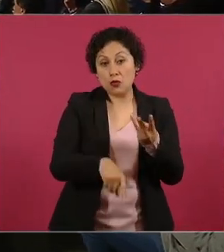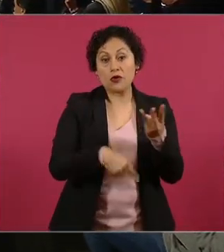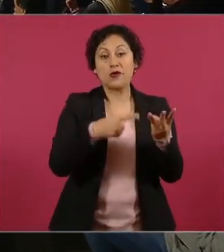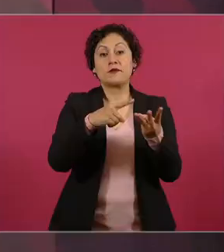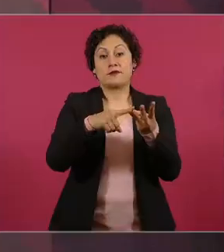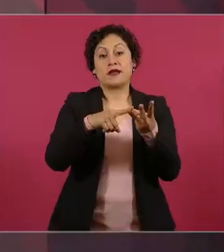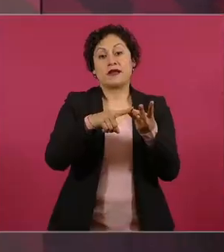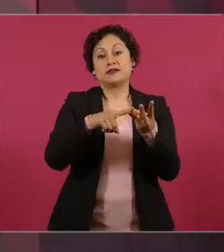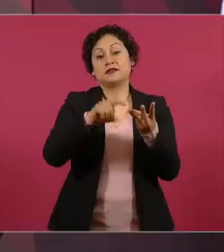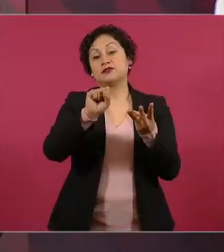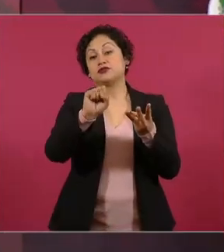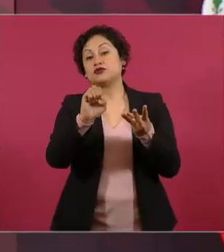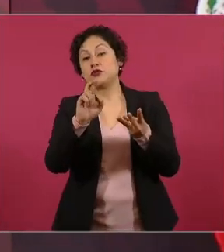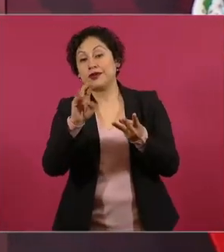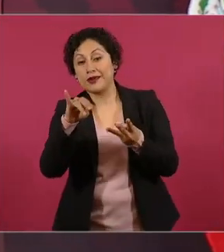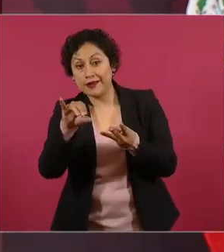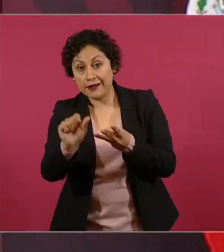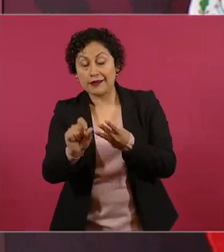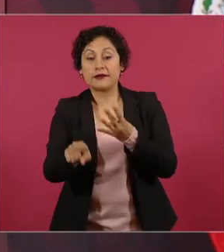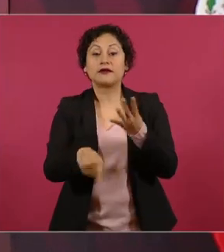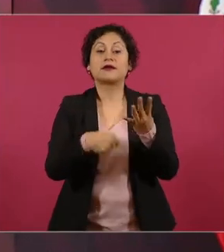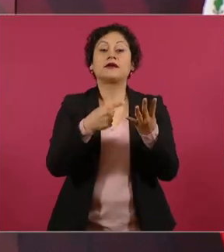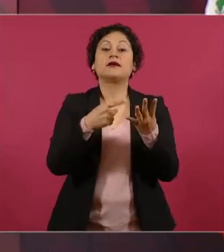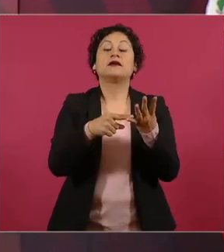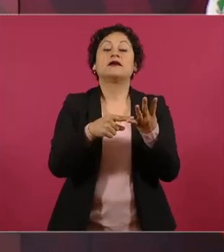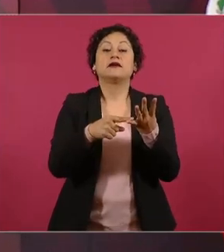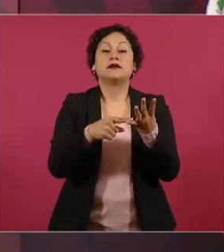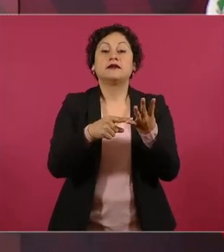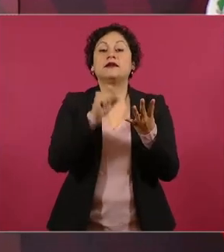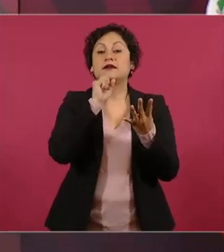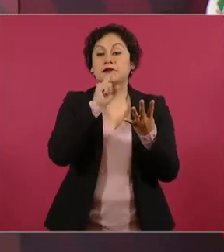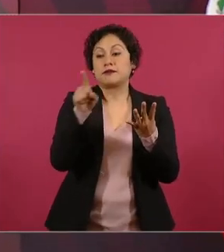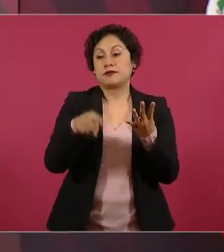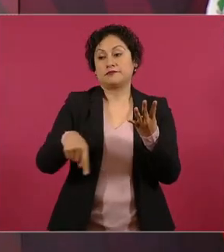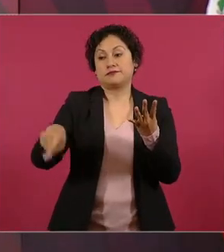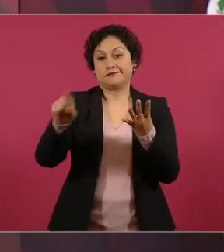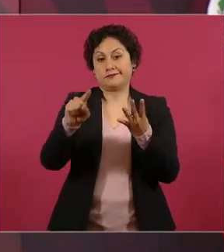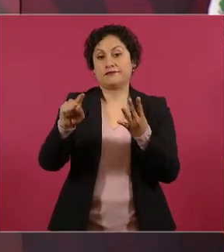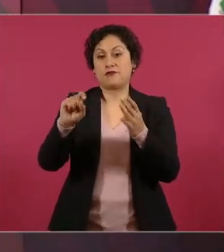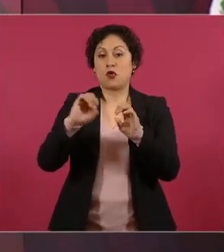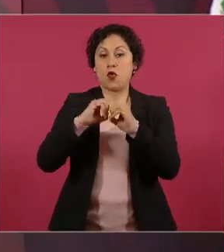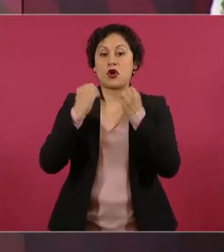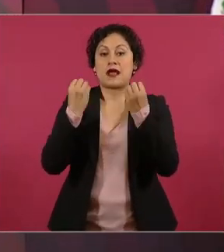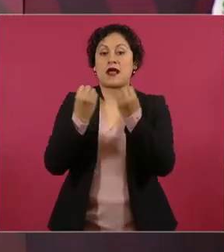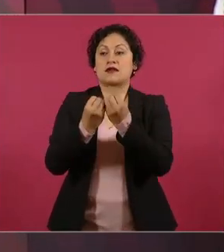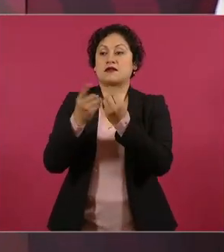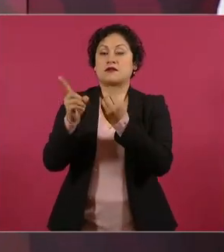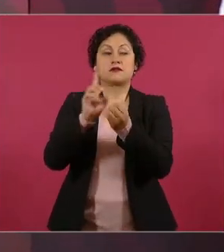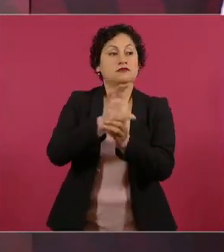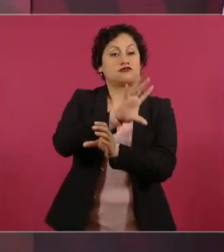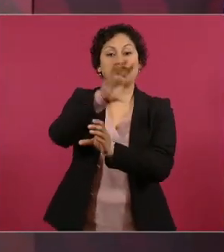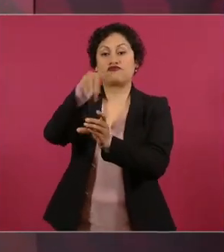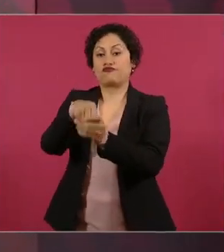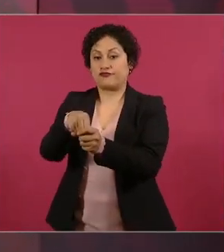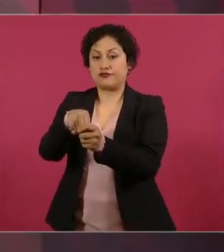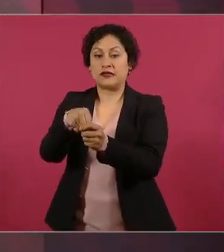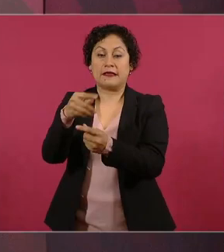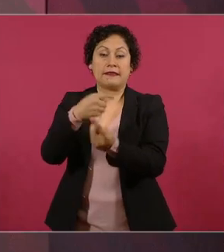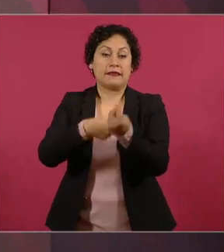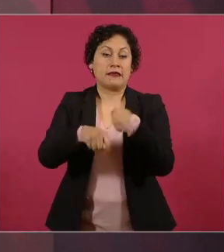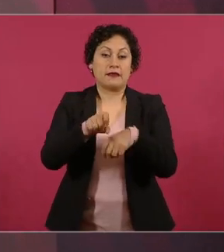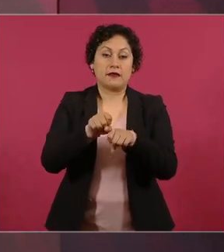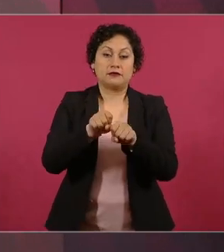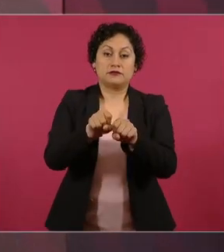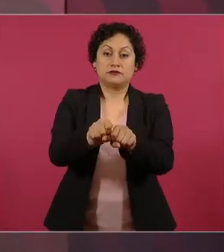Sí, y a la ANTAD, sí, a la organización de todas las tiendas de autoservicio, por